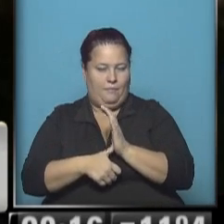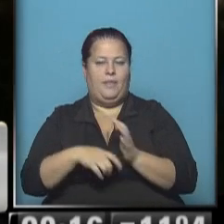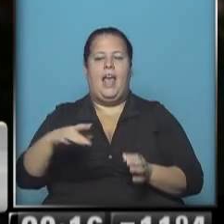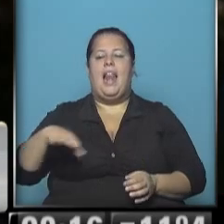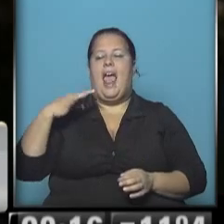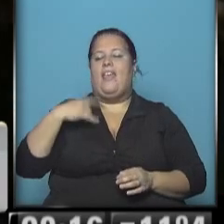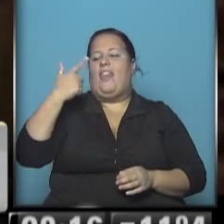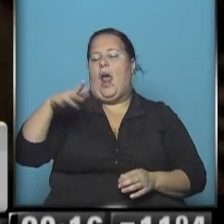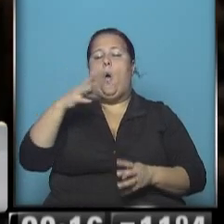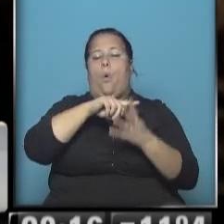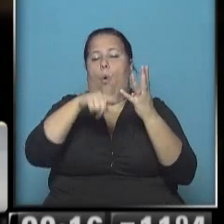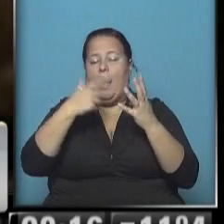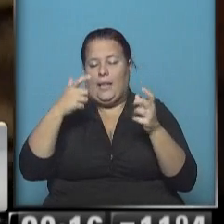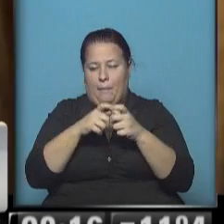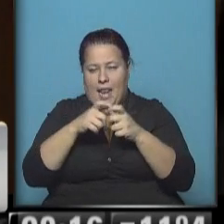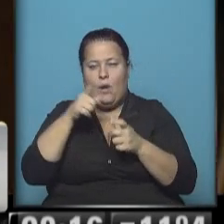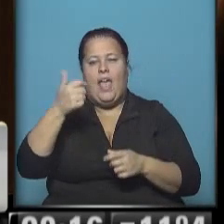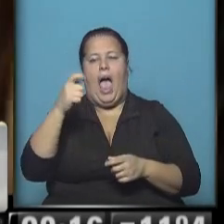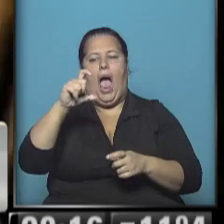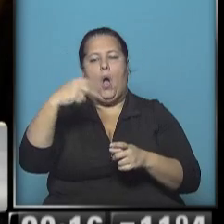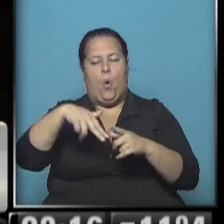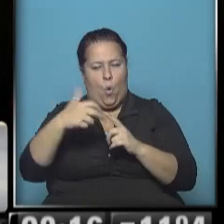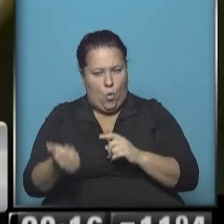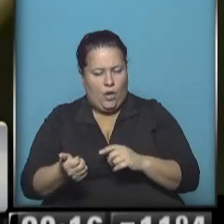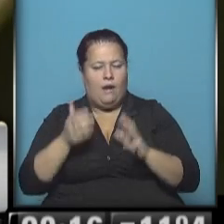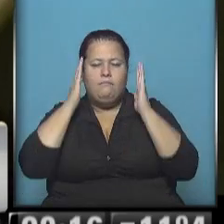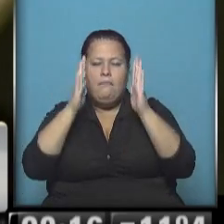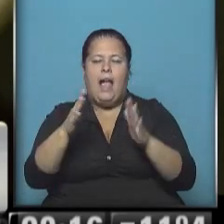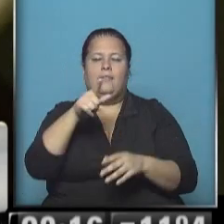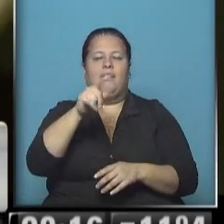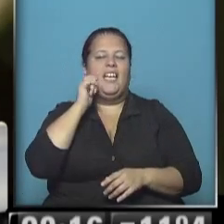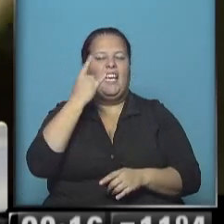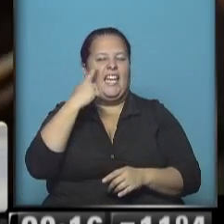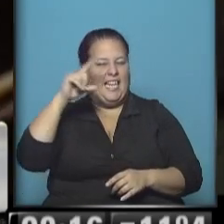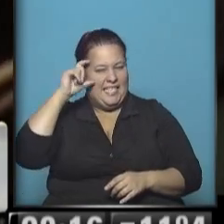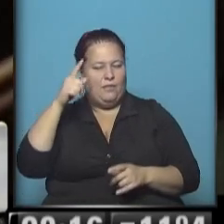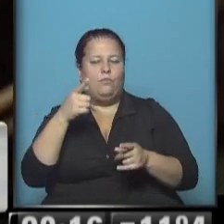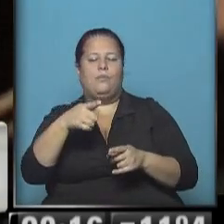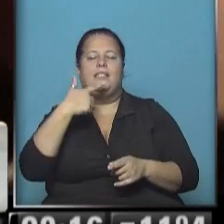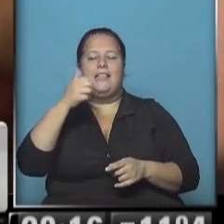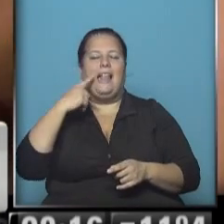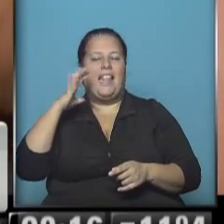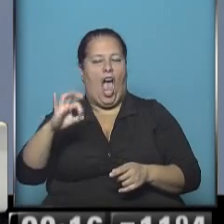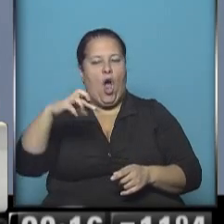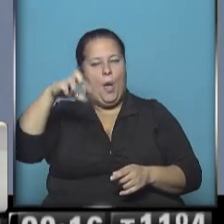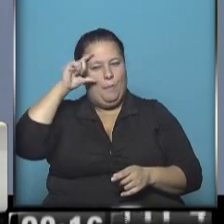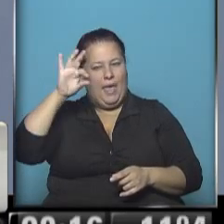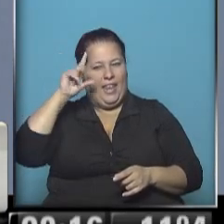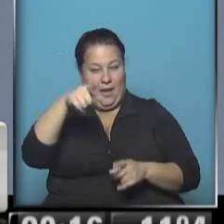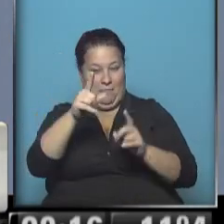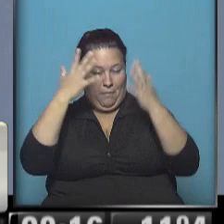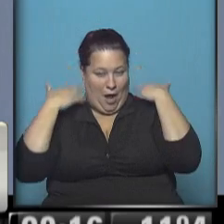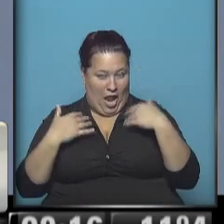alguien, cuarta película de Ezequiel Acuña, que pone el foco en Guille. Guille es Santiago Pedrero, que tenés ahí en pantalla, de pelo